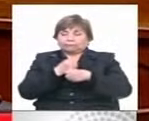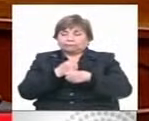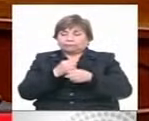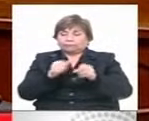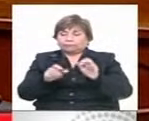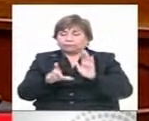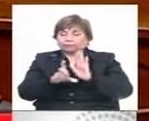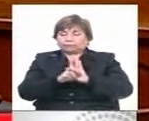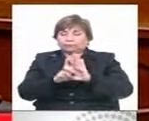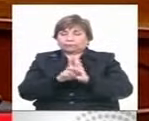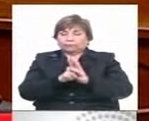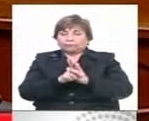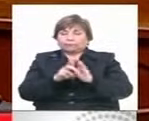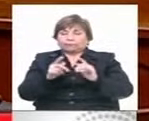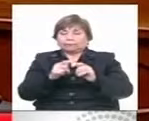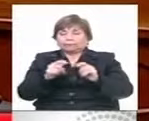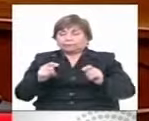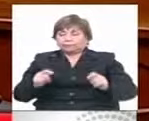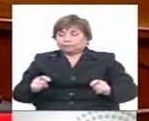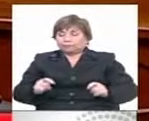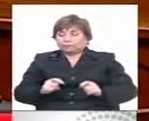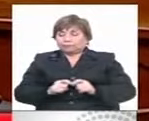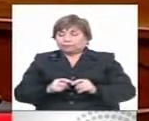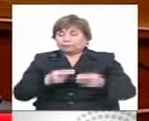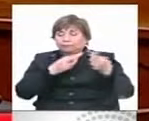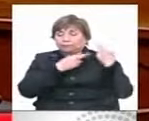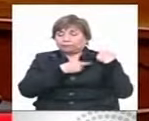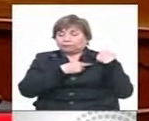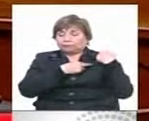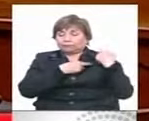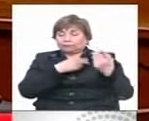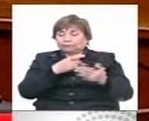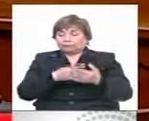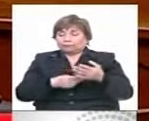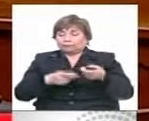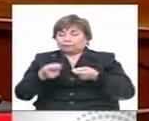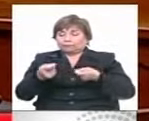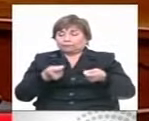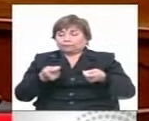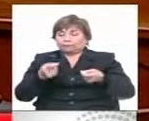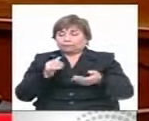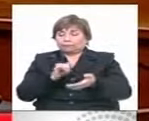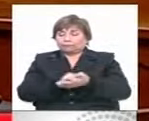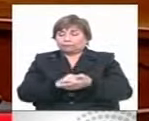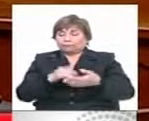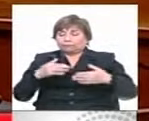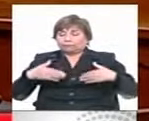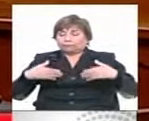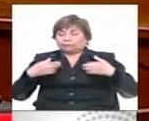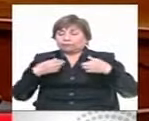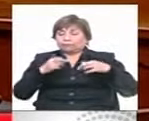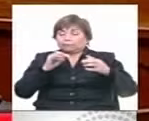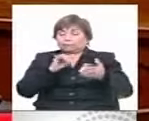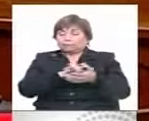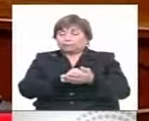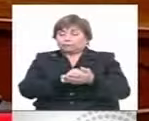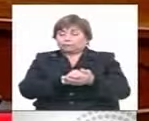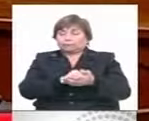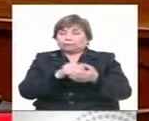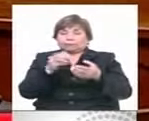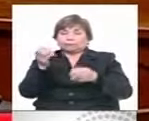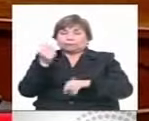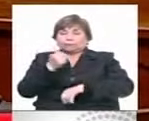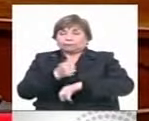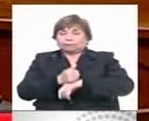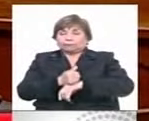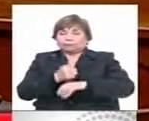de ordenamiento territorial como responsable de la conducción que nos permitirá construir el marco institucional sobre el